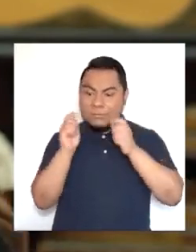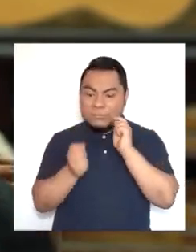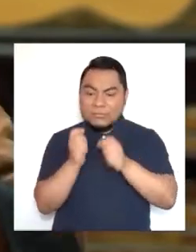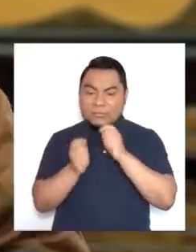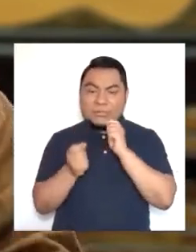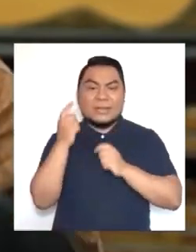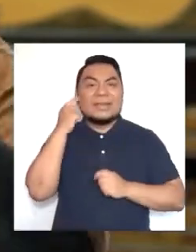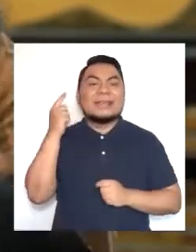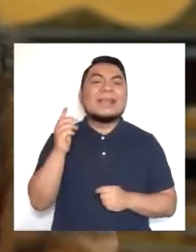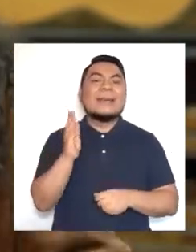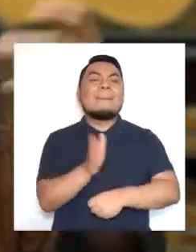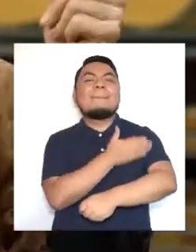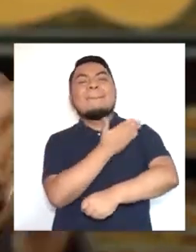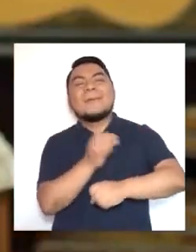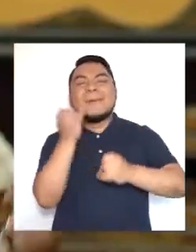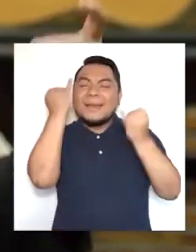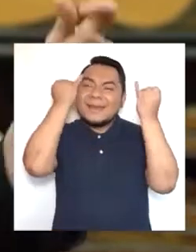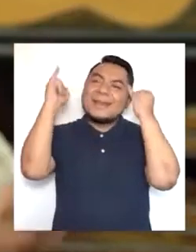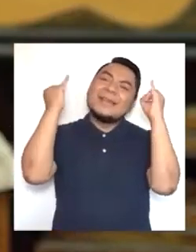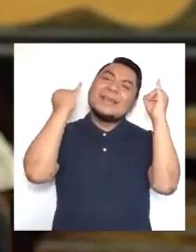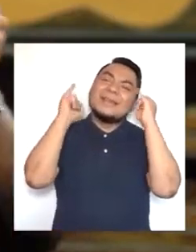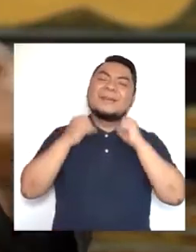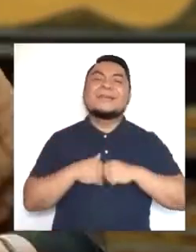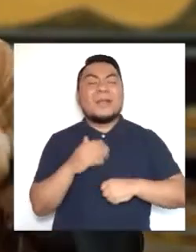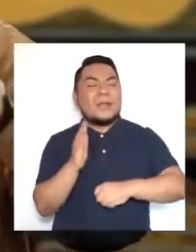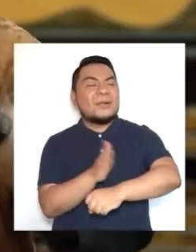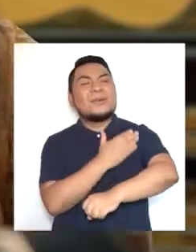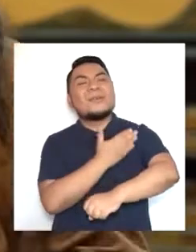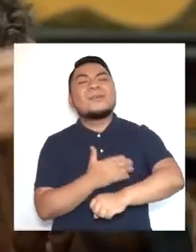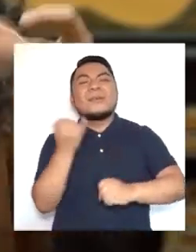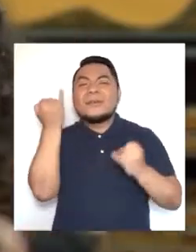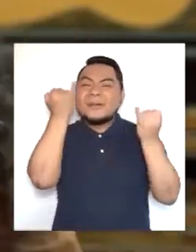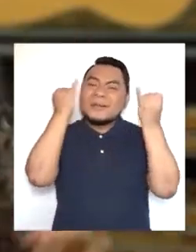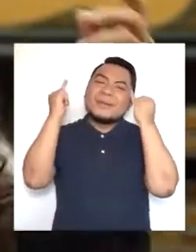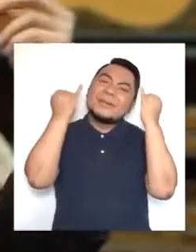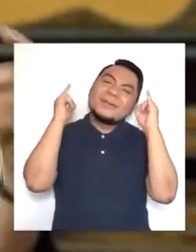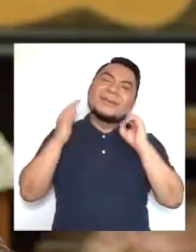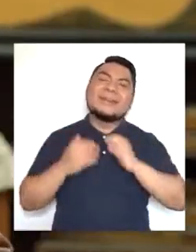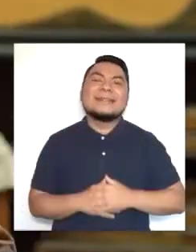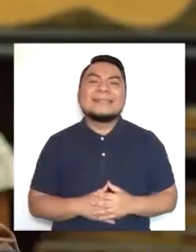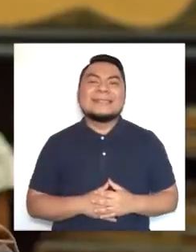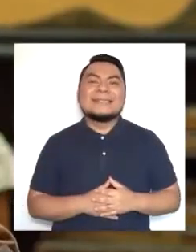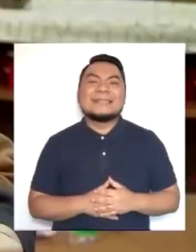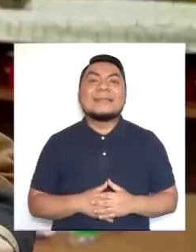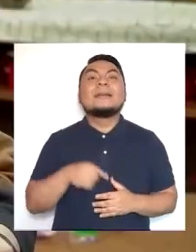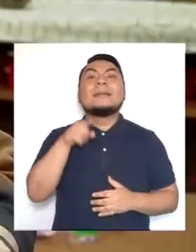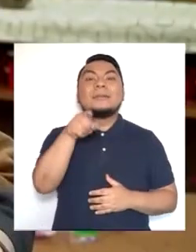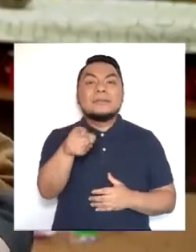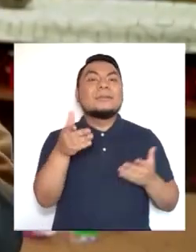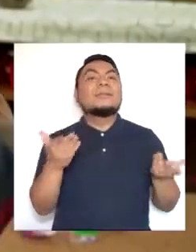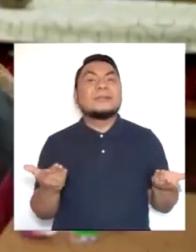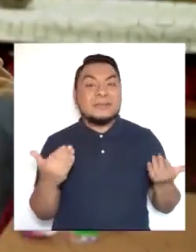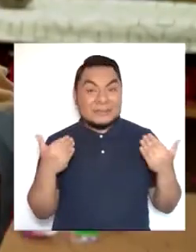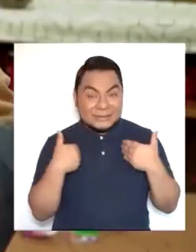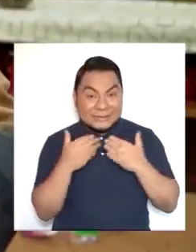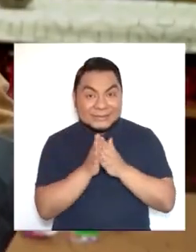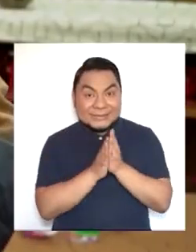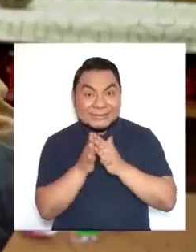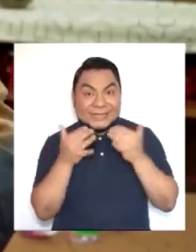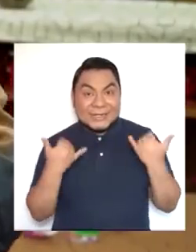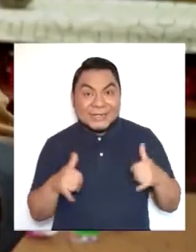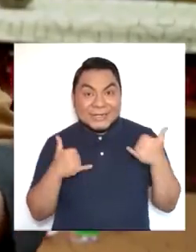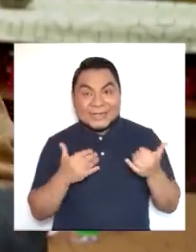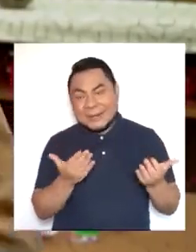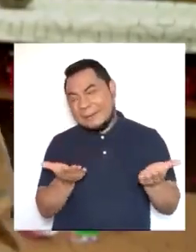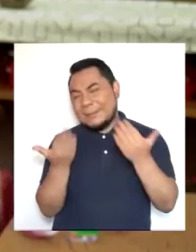así ando música creando, ando música creando. ¿Y tú? ¿Tienes ganas de